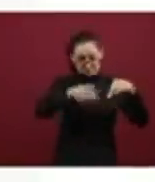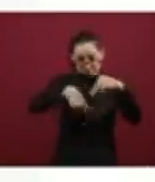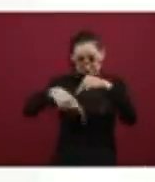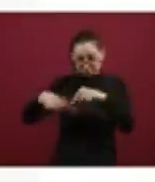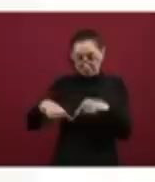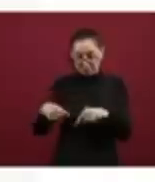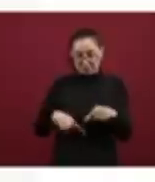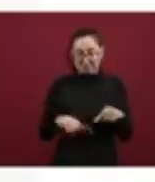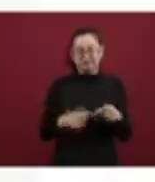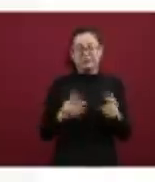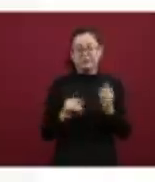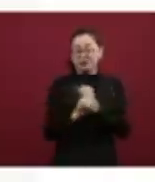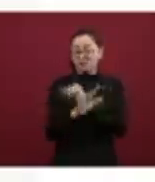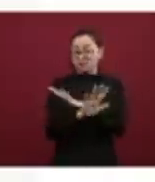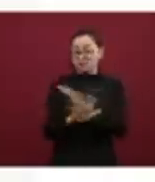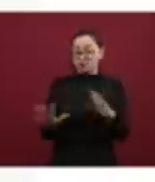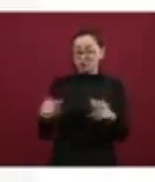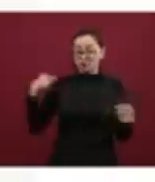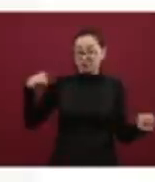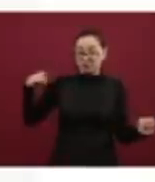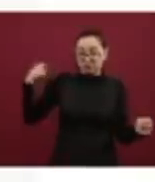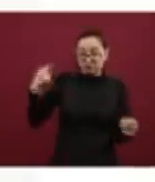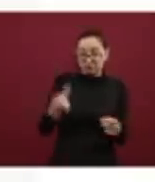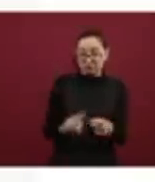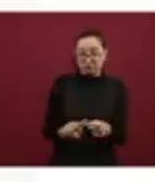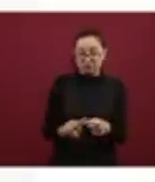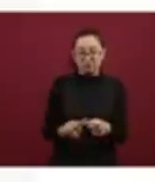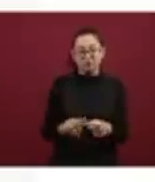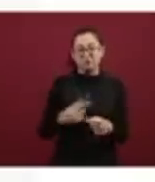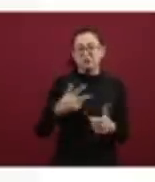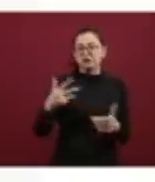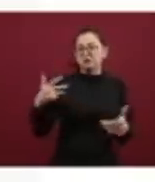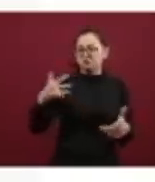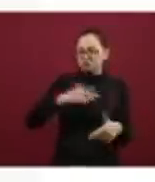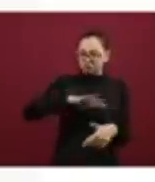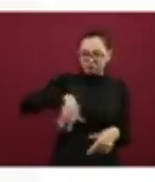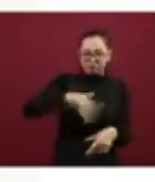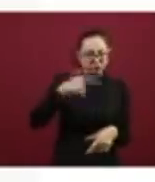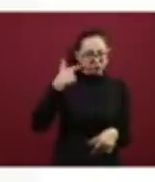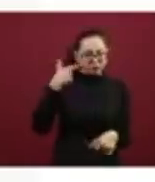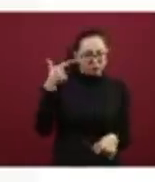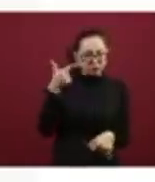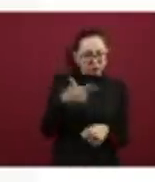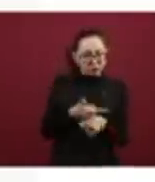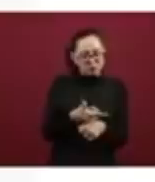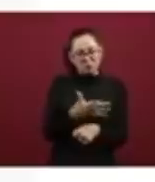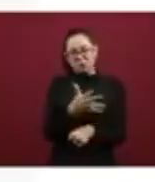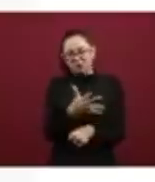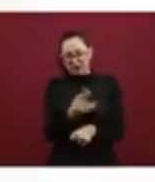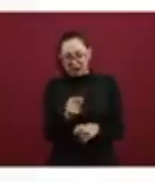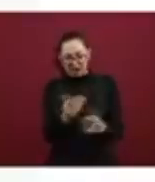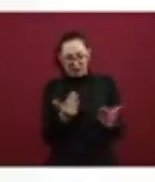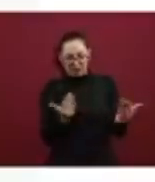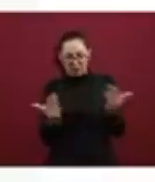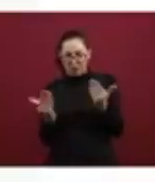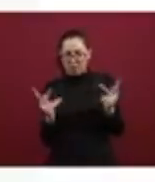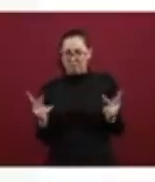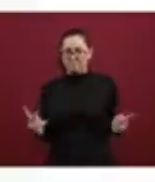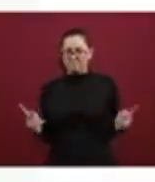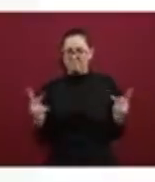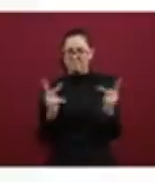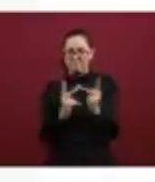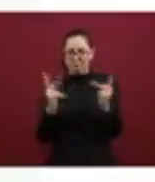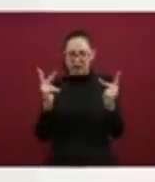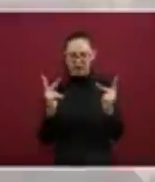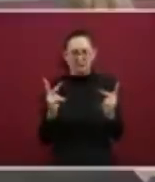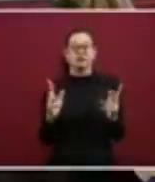fosas encontradas, donde se han dado positivos en sus búsquedas, podemos llegar a un nivel de detalle como el siguiente, donde